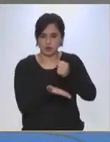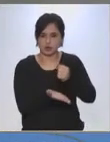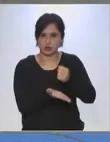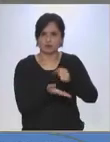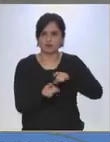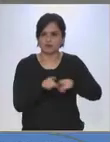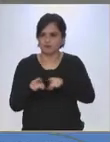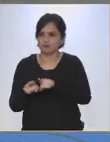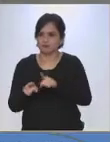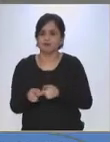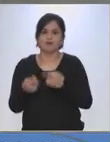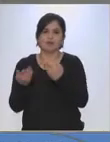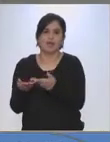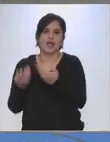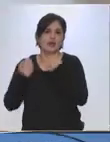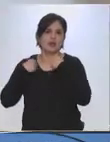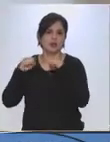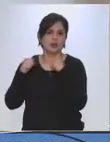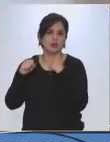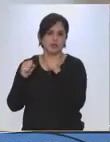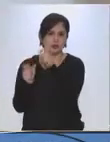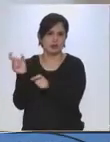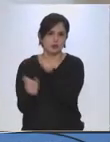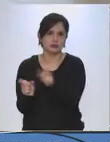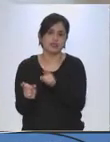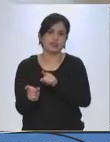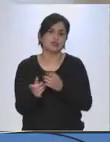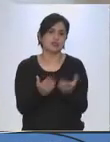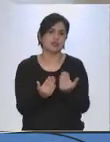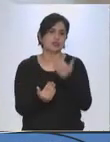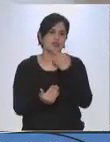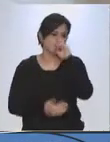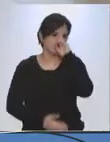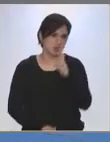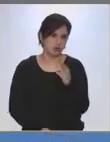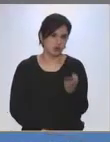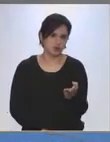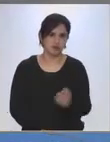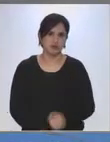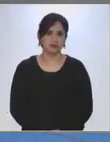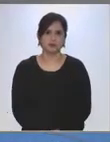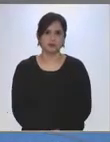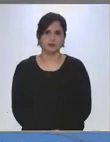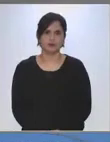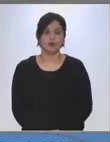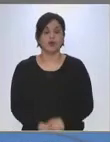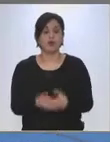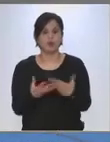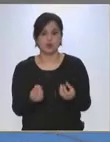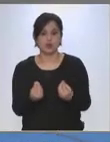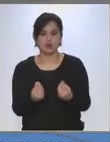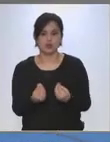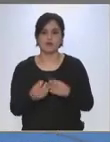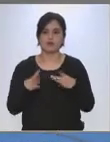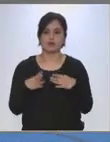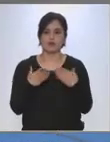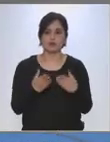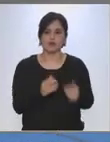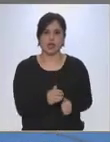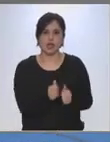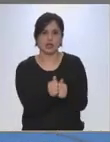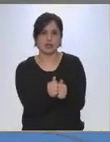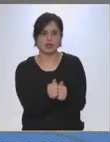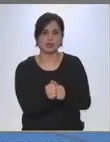llegan a los deportistas y creo que eso requiere también un reconocimiento y por supuesto quiero felicitar a las guías a los